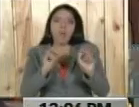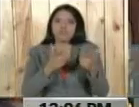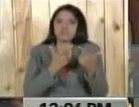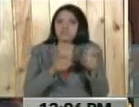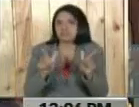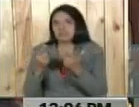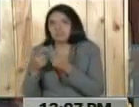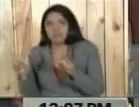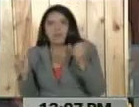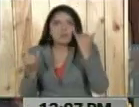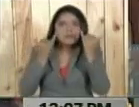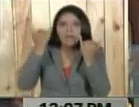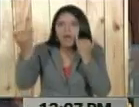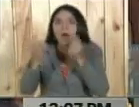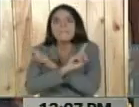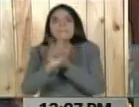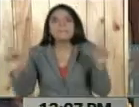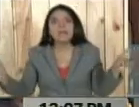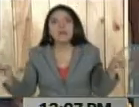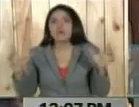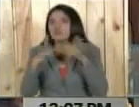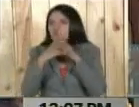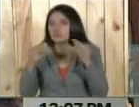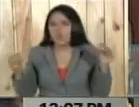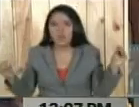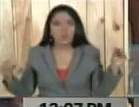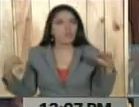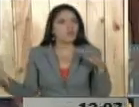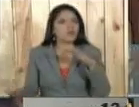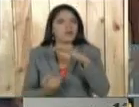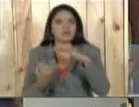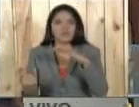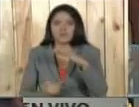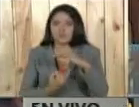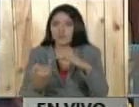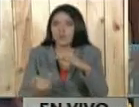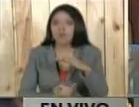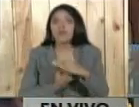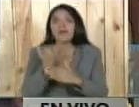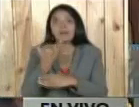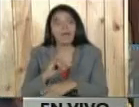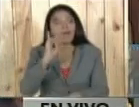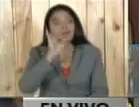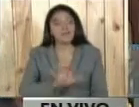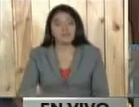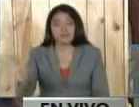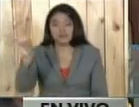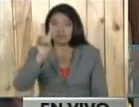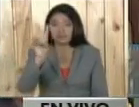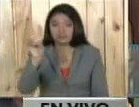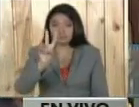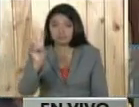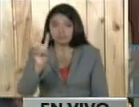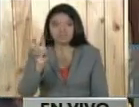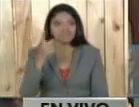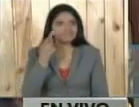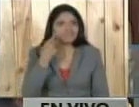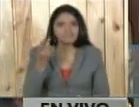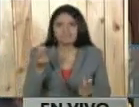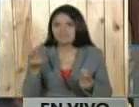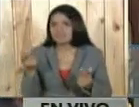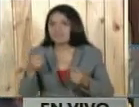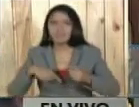que en todas las instancias que tiene nuestro país se activen todos